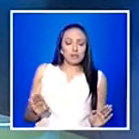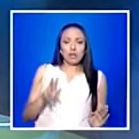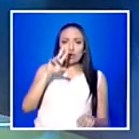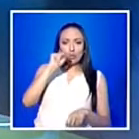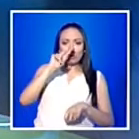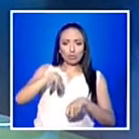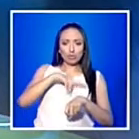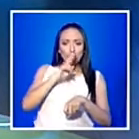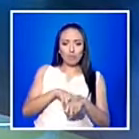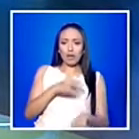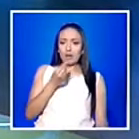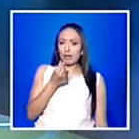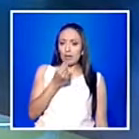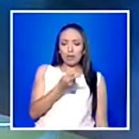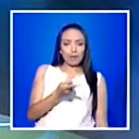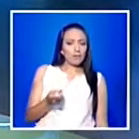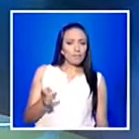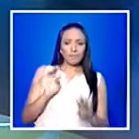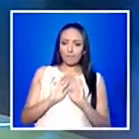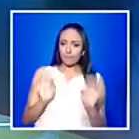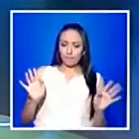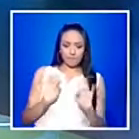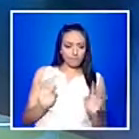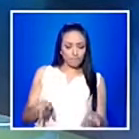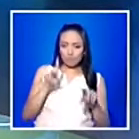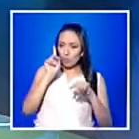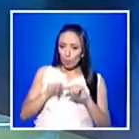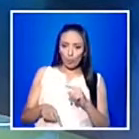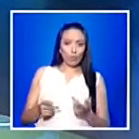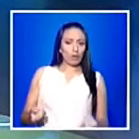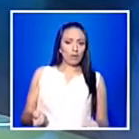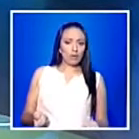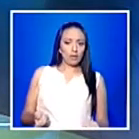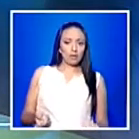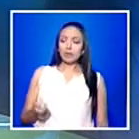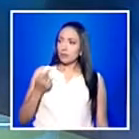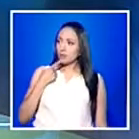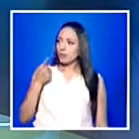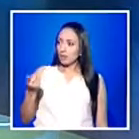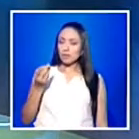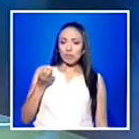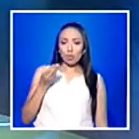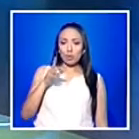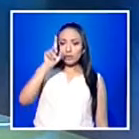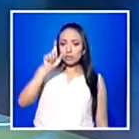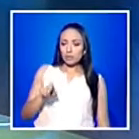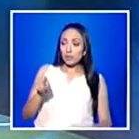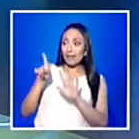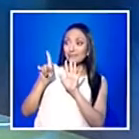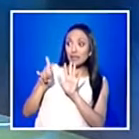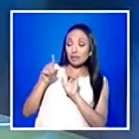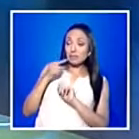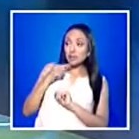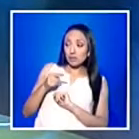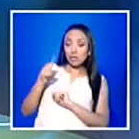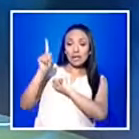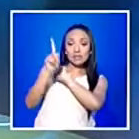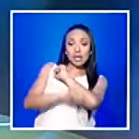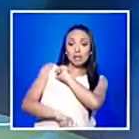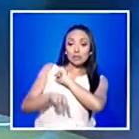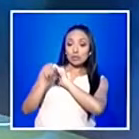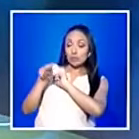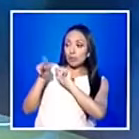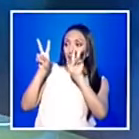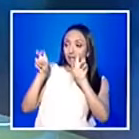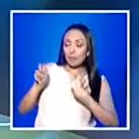normalidad. Esto de aquí no puede seguir pasando. De hecho, ya nos decían cuántas personas han sido sancionadas precisamente por este